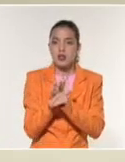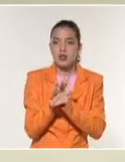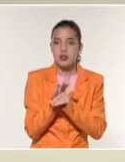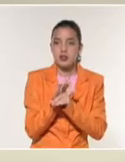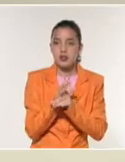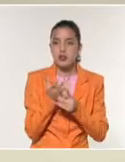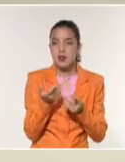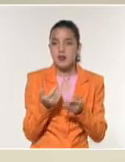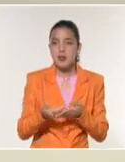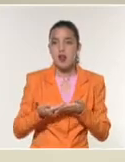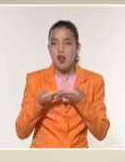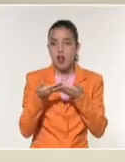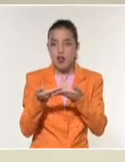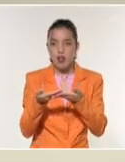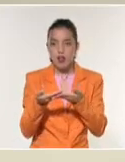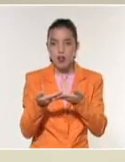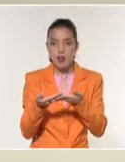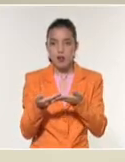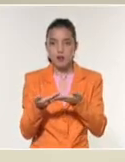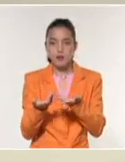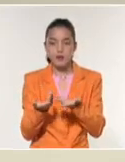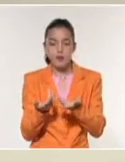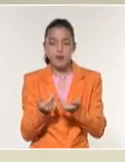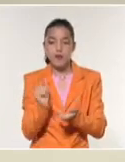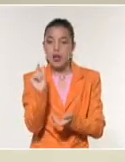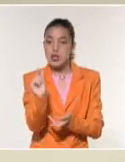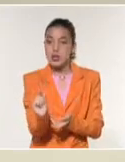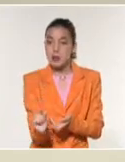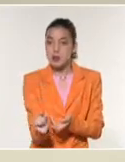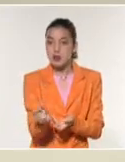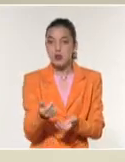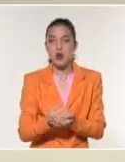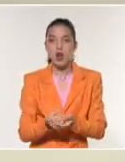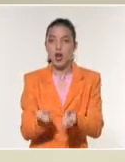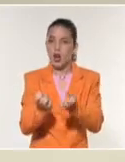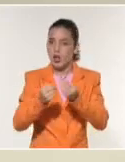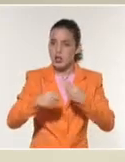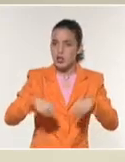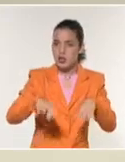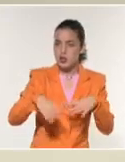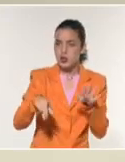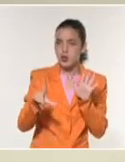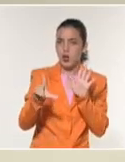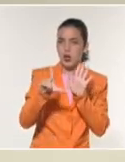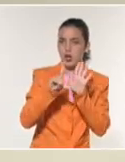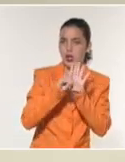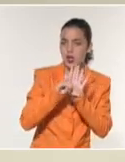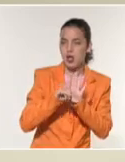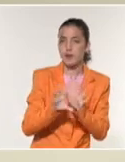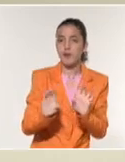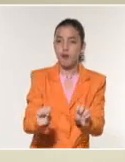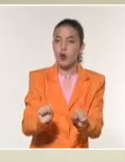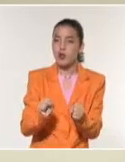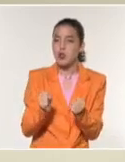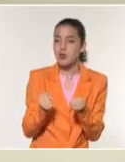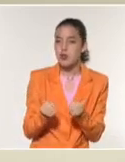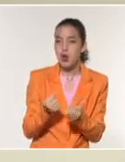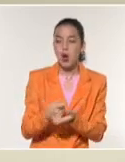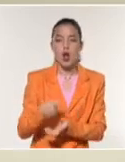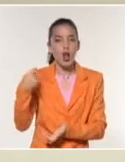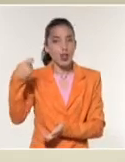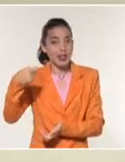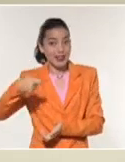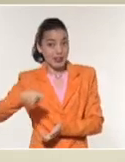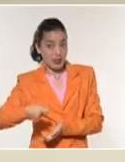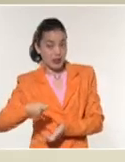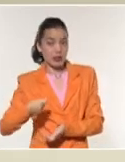llegar a ese sancionado cuáles son la situación legal que presenta, cuáles son las obligaciones, los derechos, las garantías y